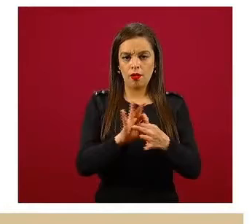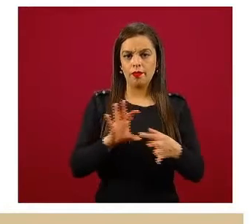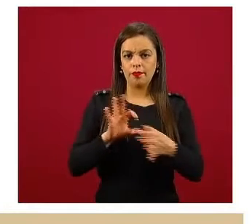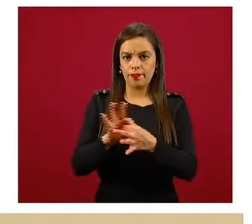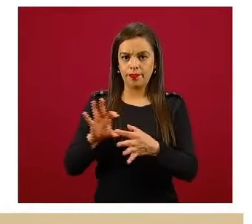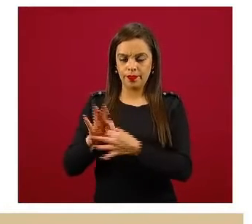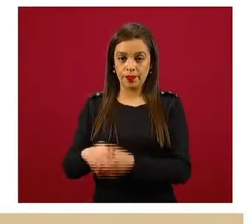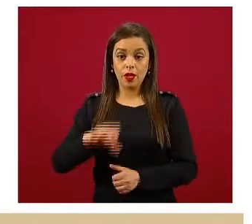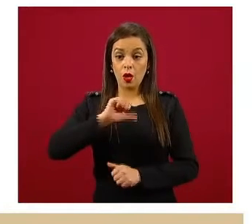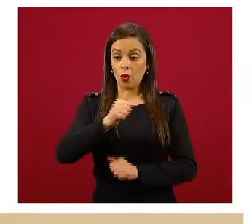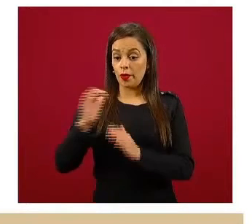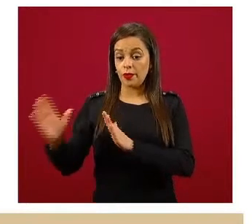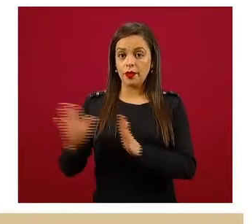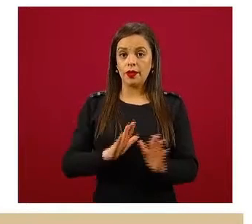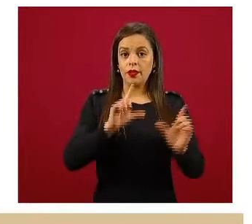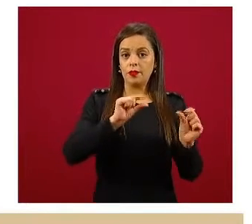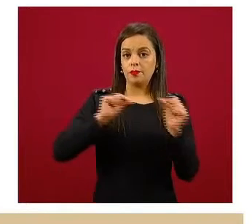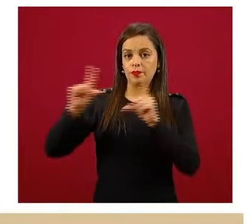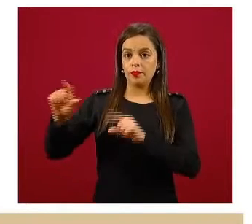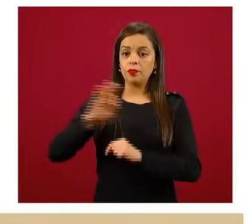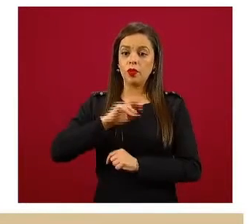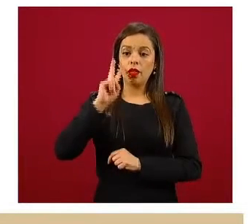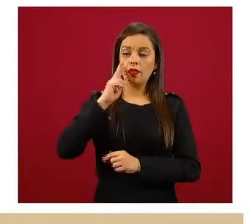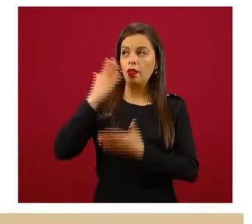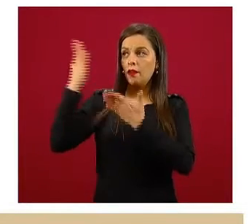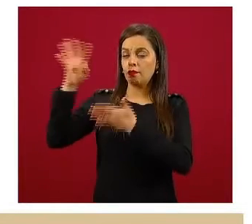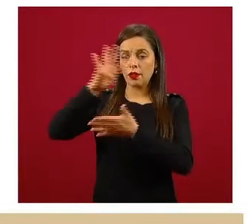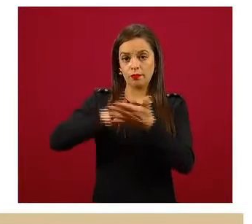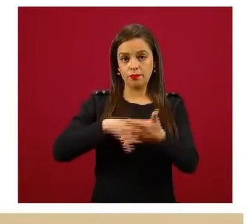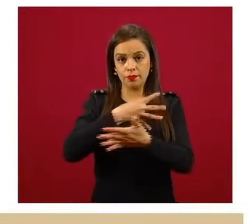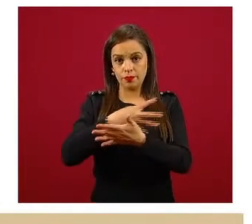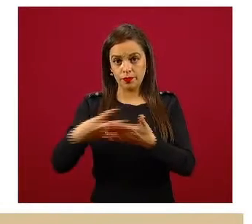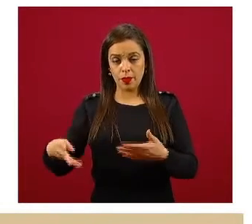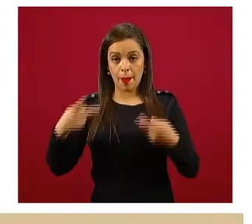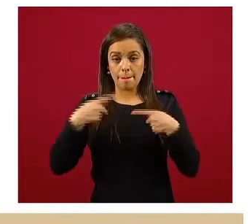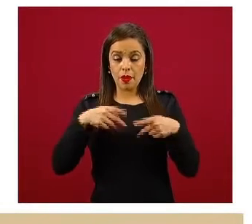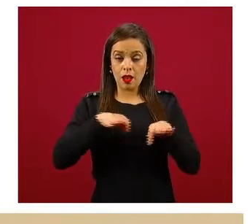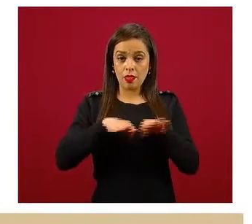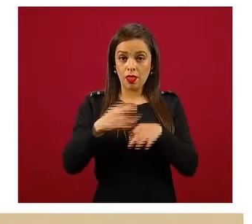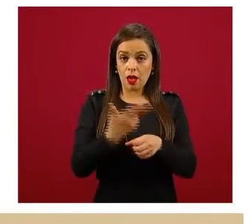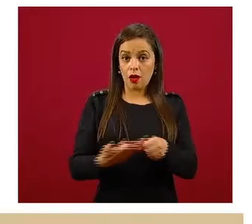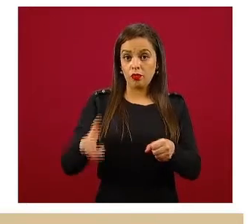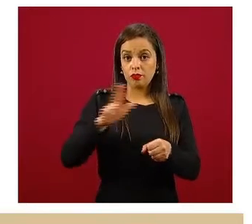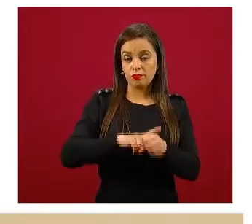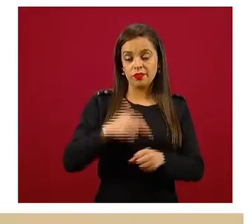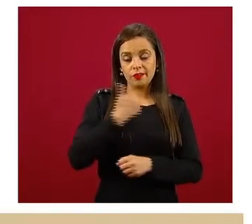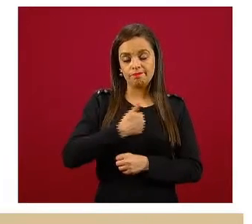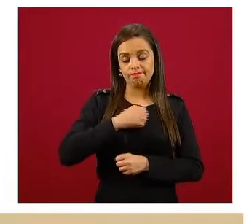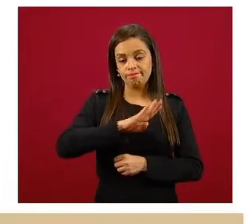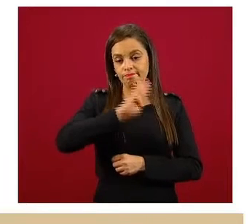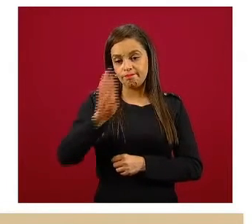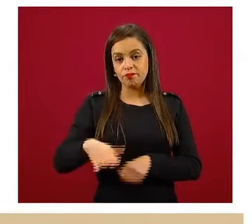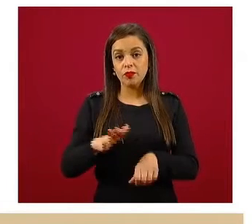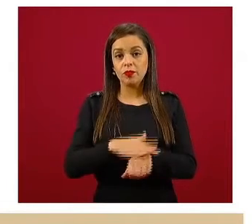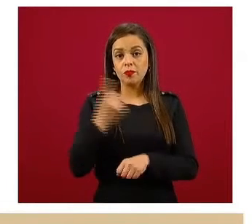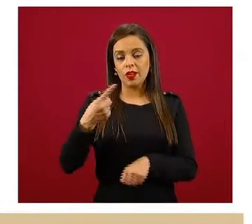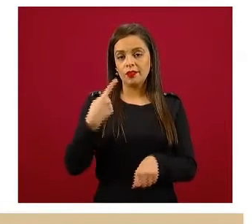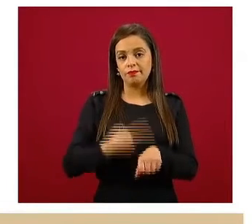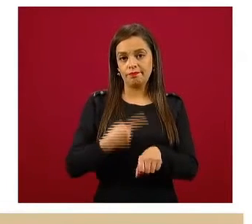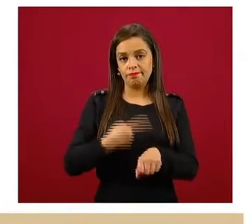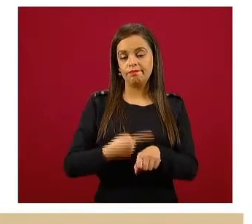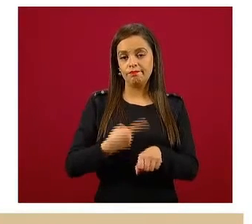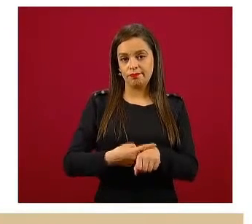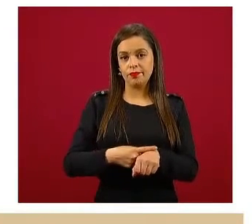Bien, aquí están precisamente los profesionales de la salud que lamentablemente perdieron la vida a consecuencia de la